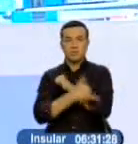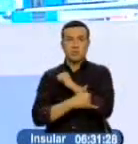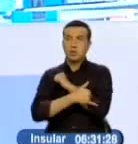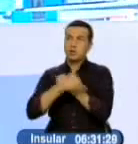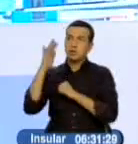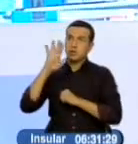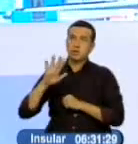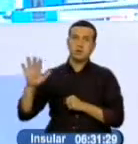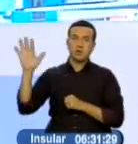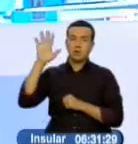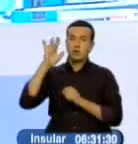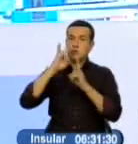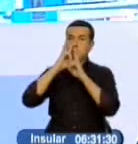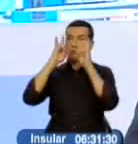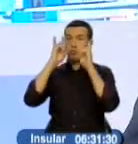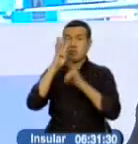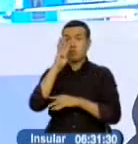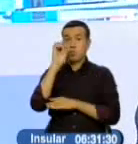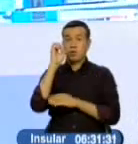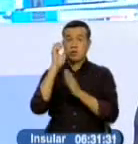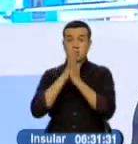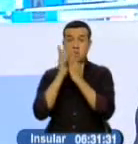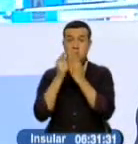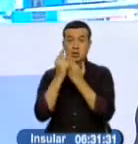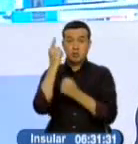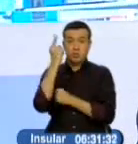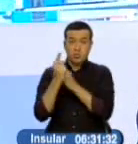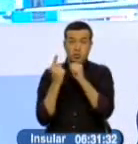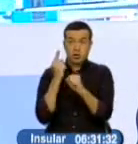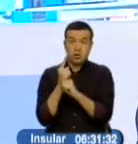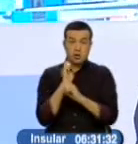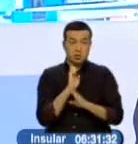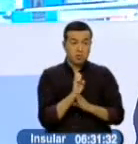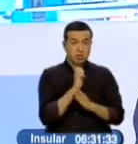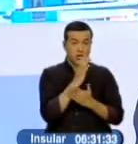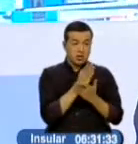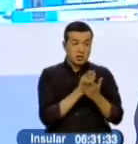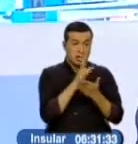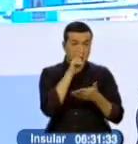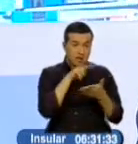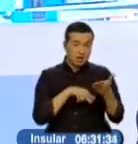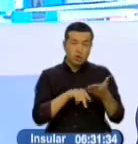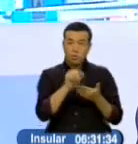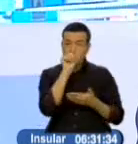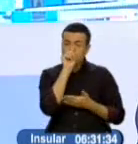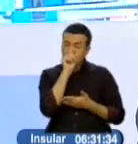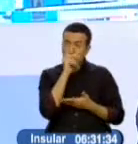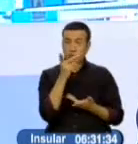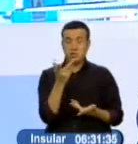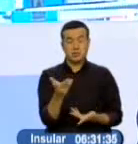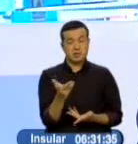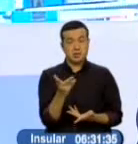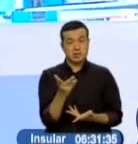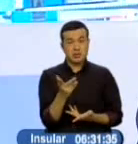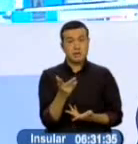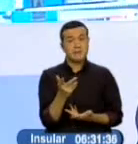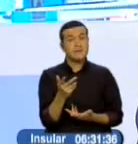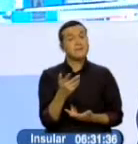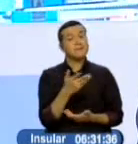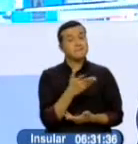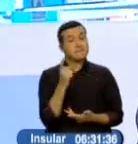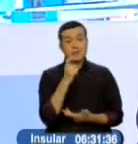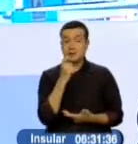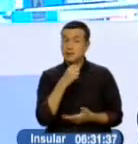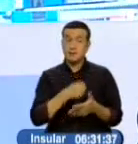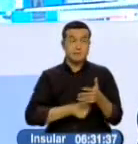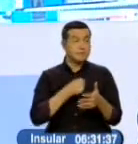países ricos cerca de 40 libros al año. Es decir, los ecuatorianos leemos poco. Y esto es un tema que